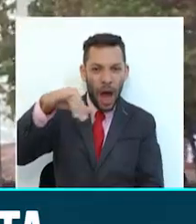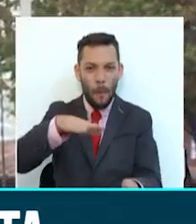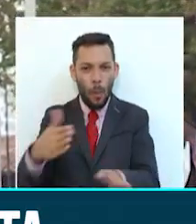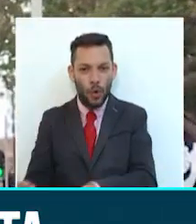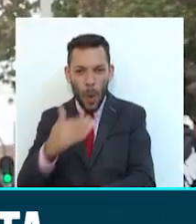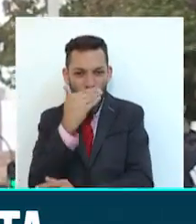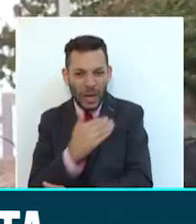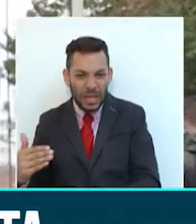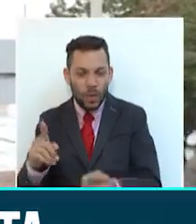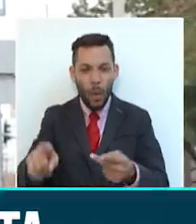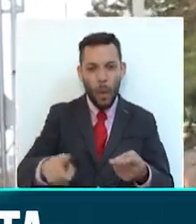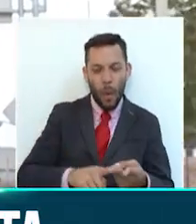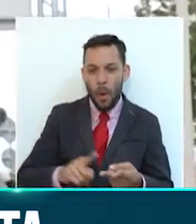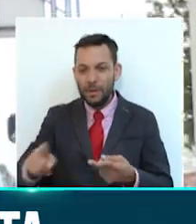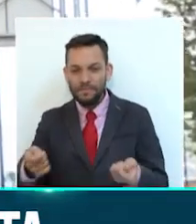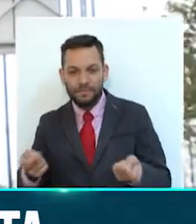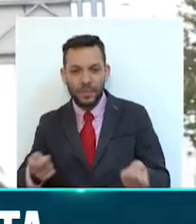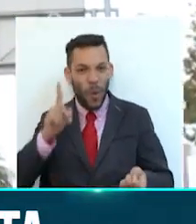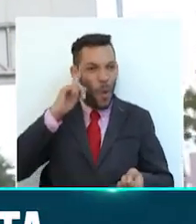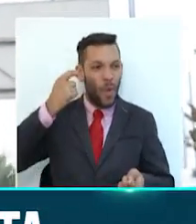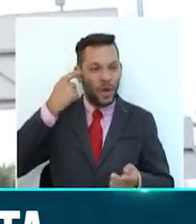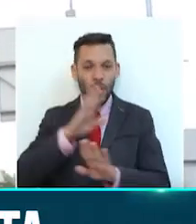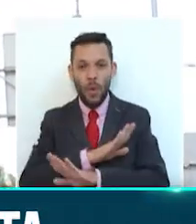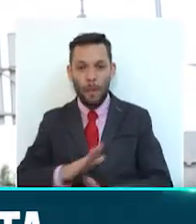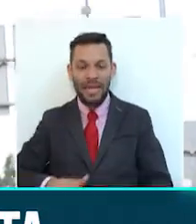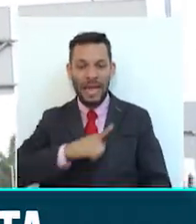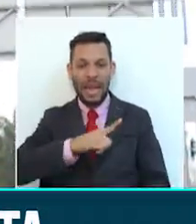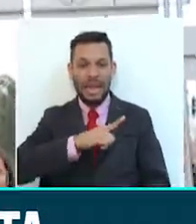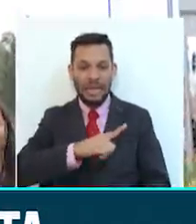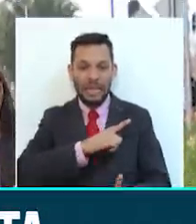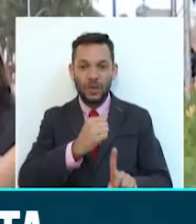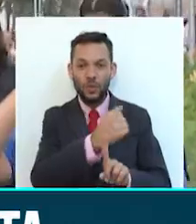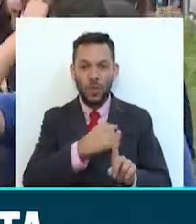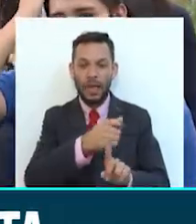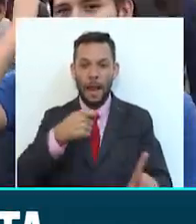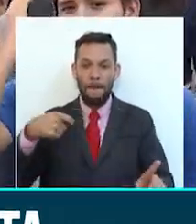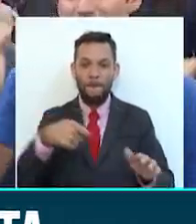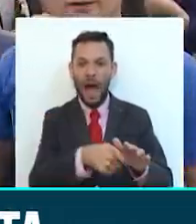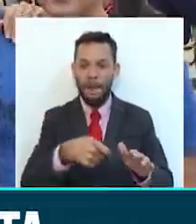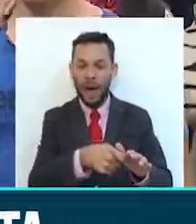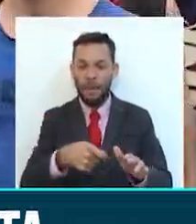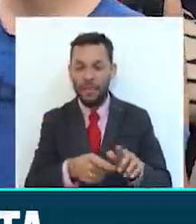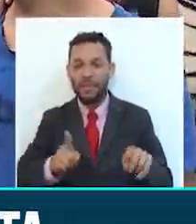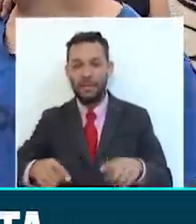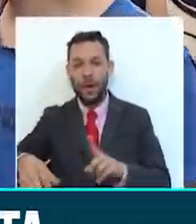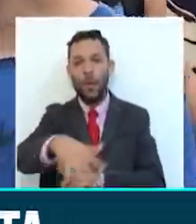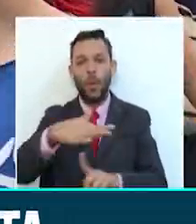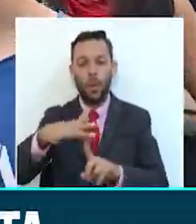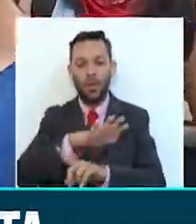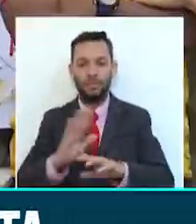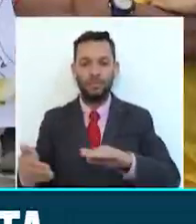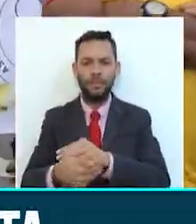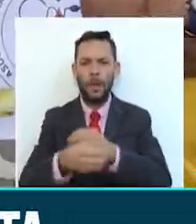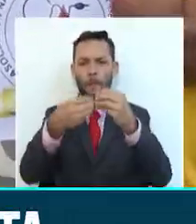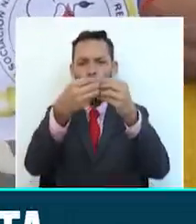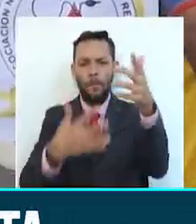para que el gobierno haga algo para detener el asesinato masivo de líderes e indígenas o para que se cuide el medio ambiente. Y así se forma una larga